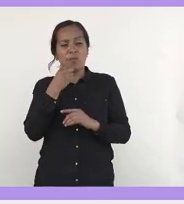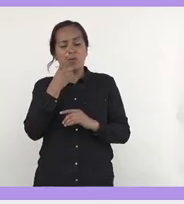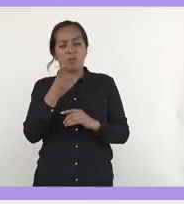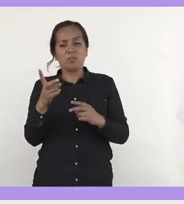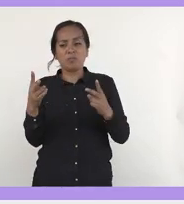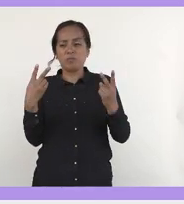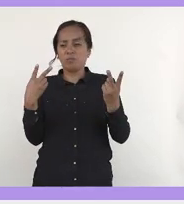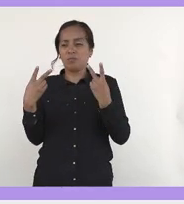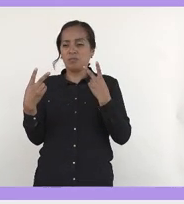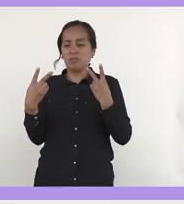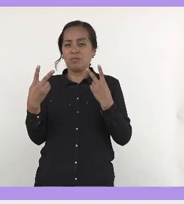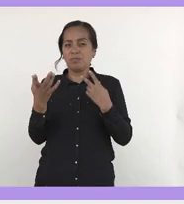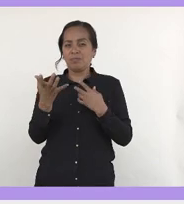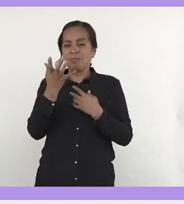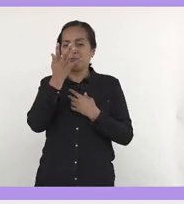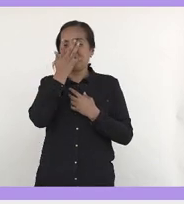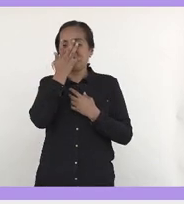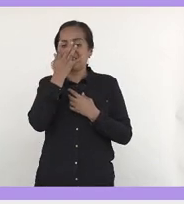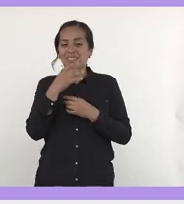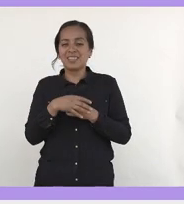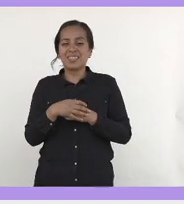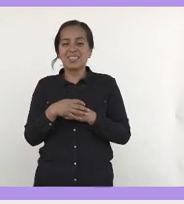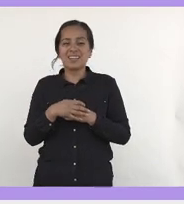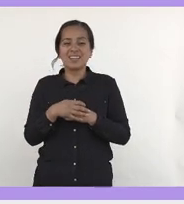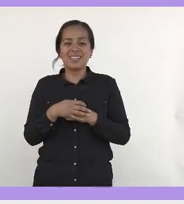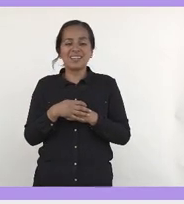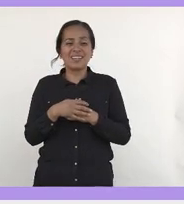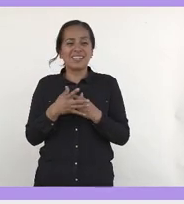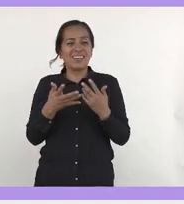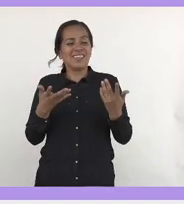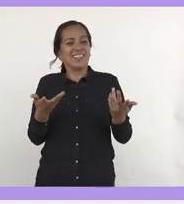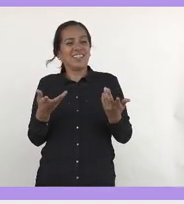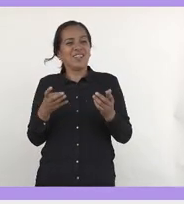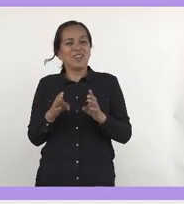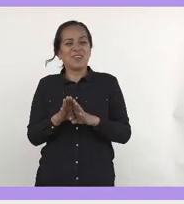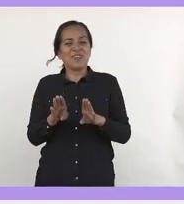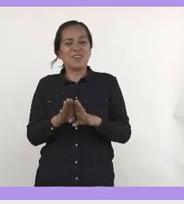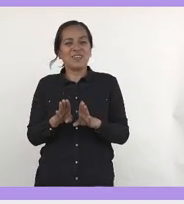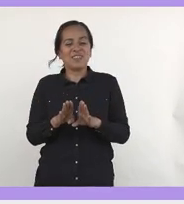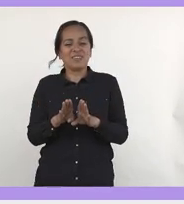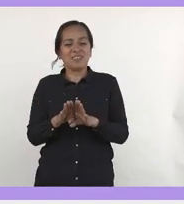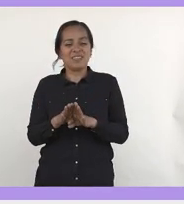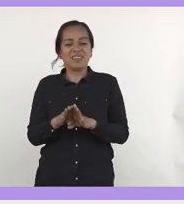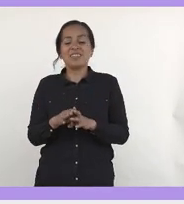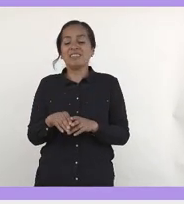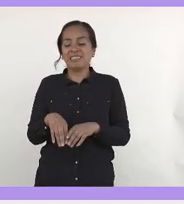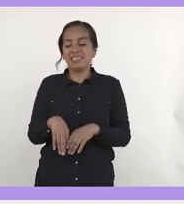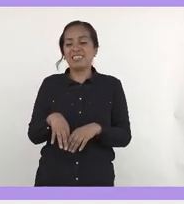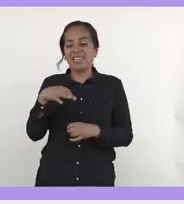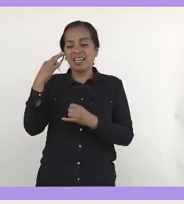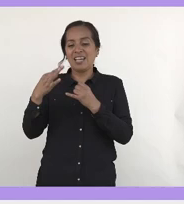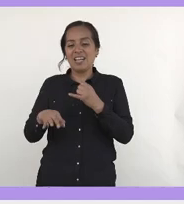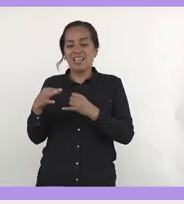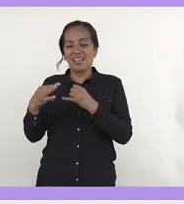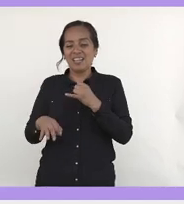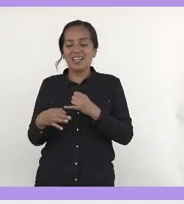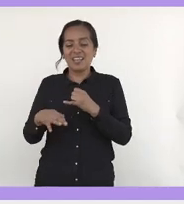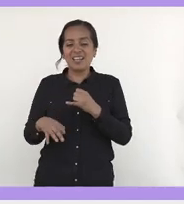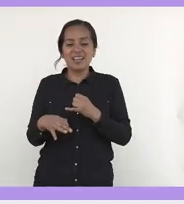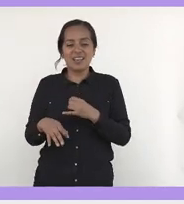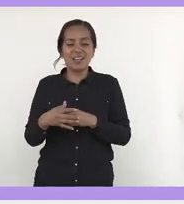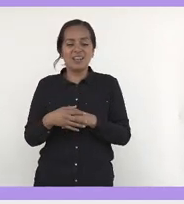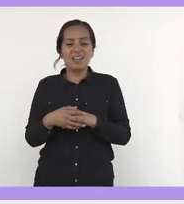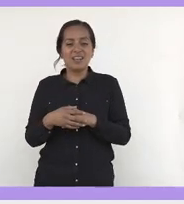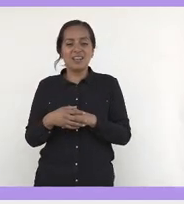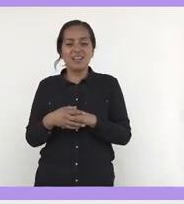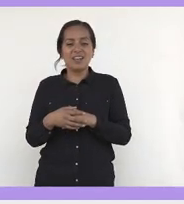yo de nada no estuvo yo dije no lo puedo creer o sea yo sí terminé diciendo Espero no haber dicho puras